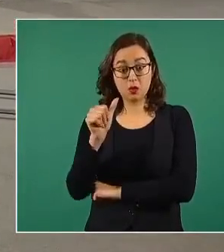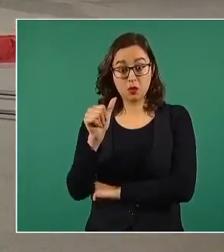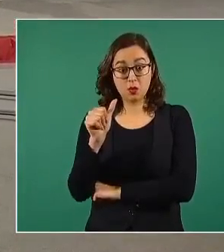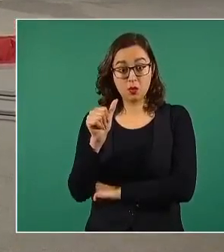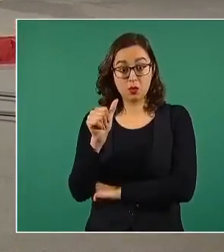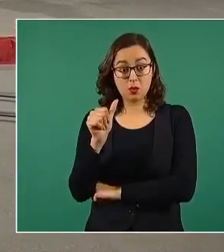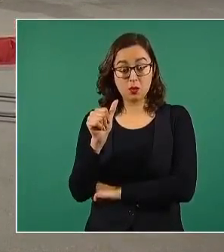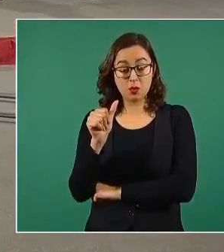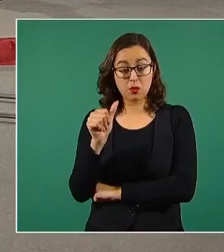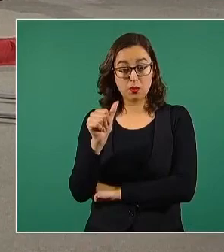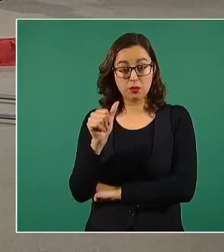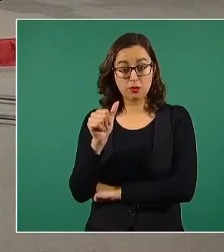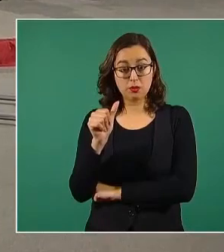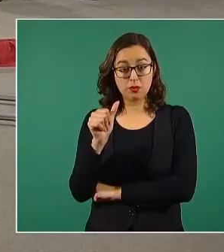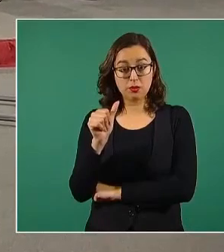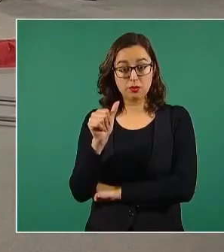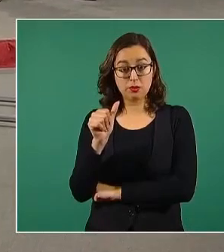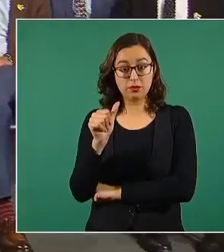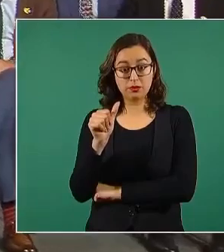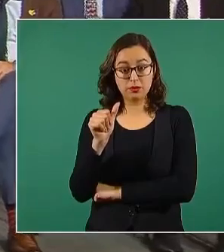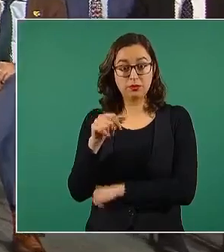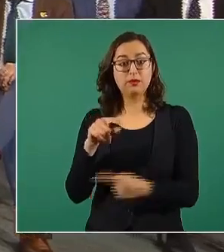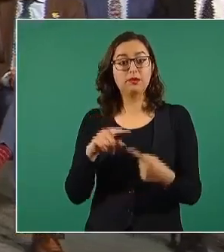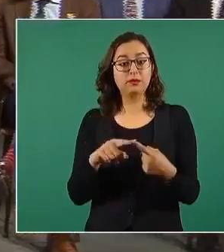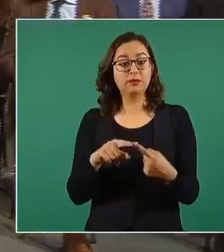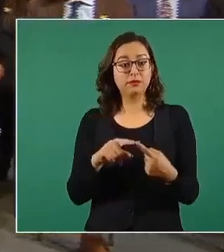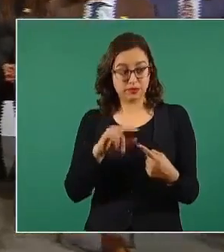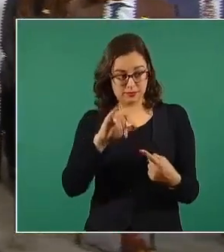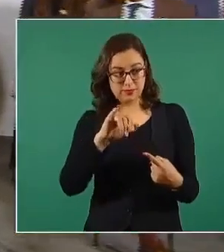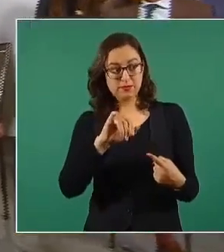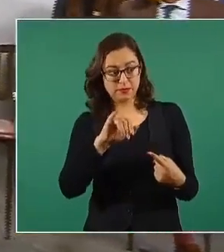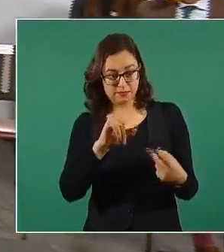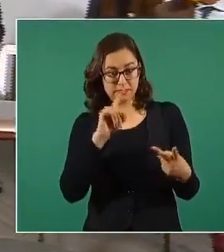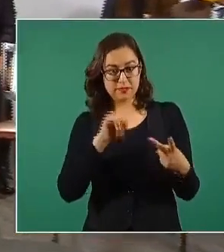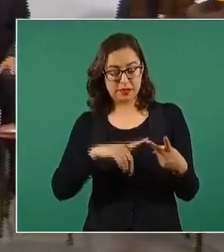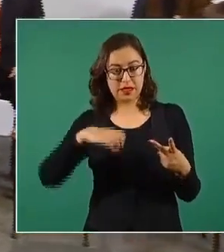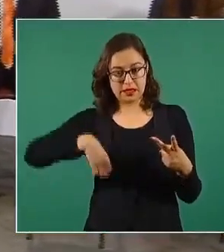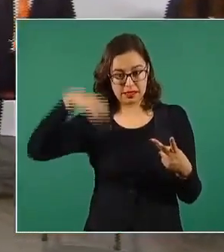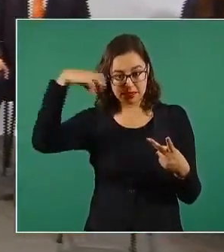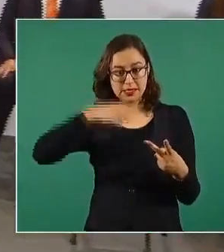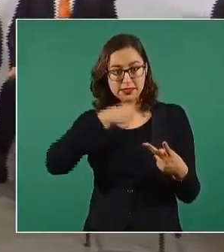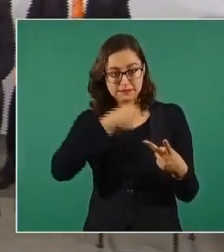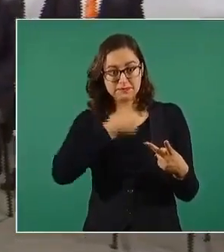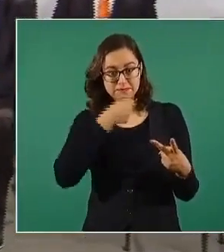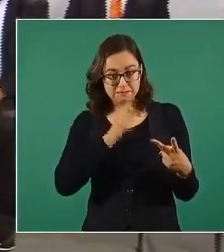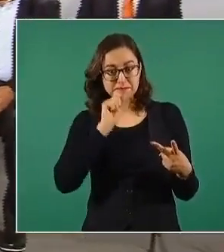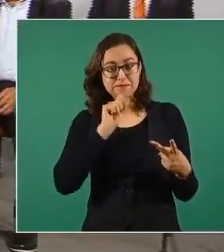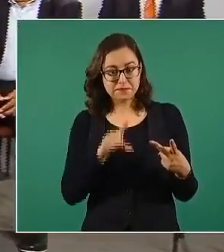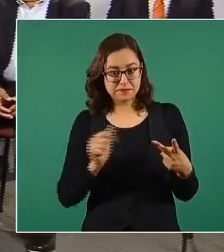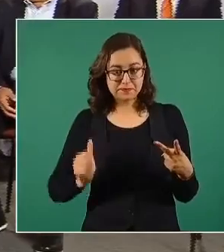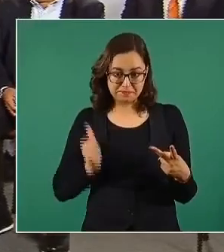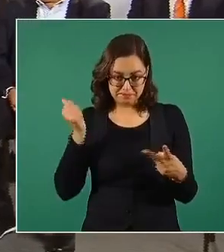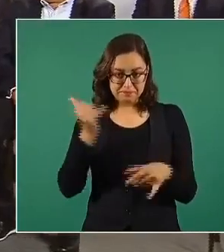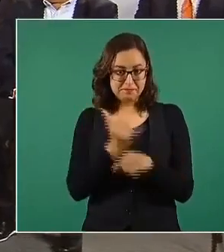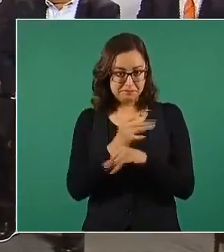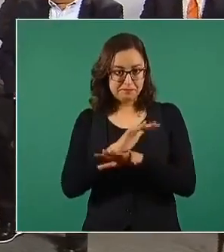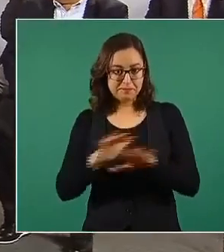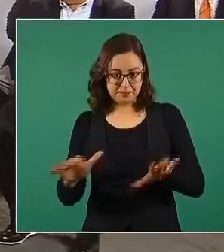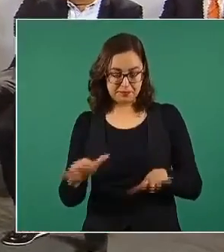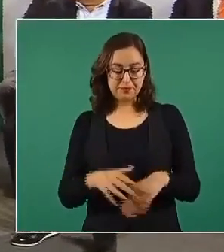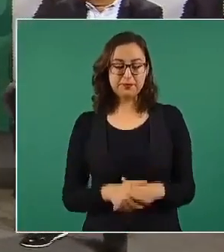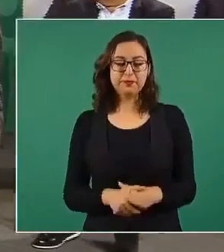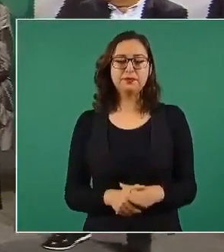¿Mande? Sí, y también lo de adulto mayor que se aprovecha para informar.